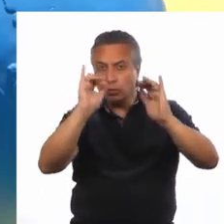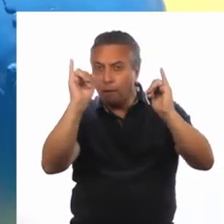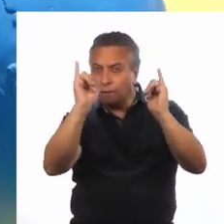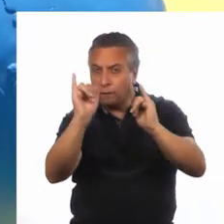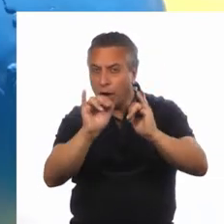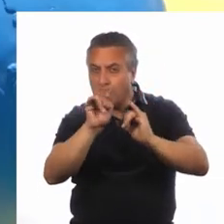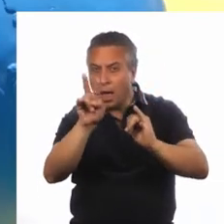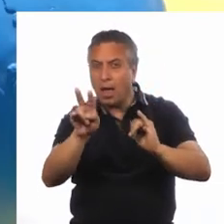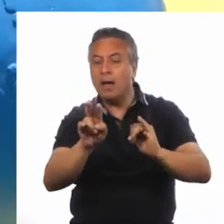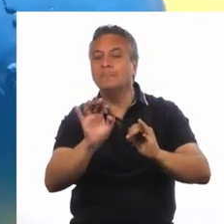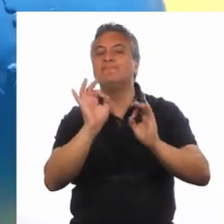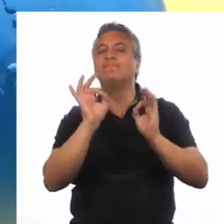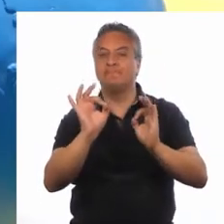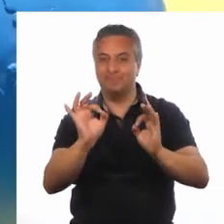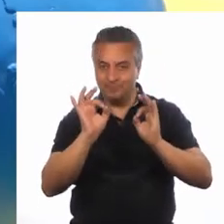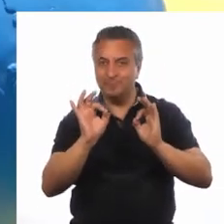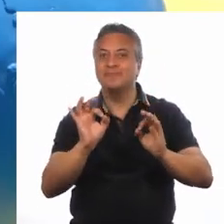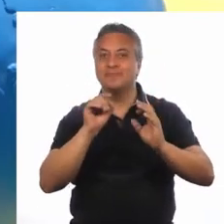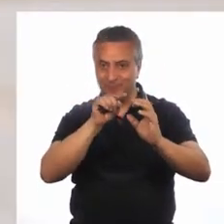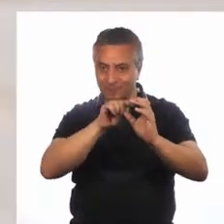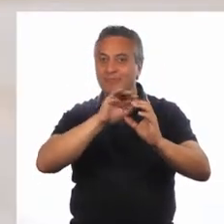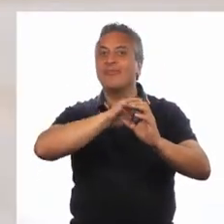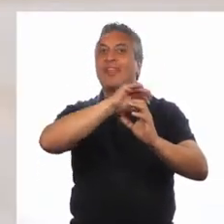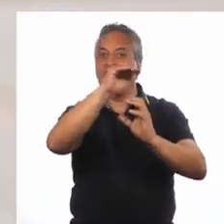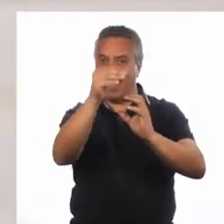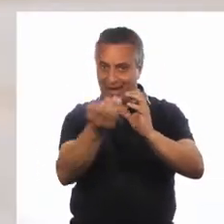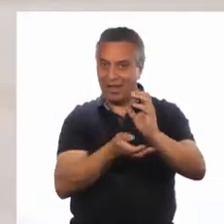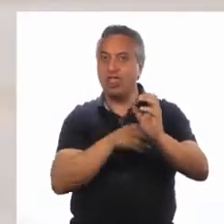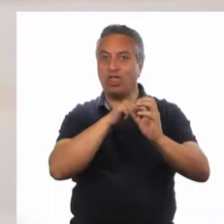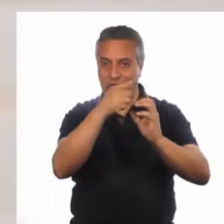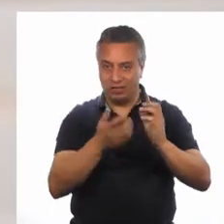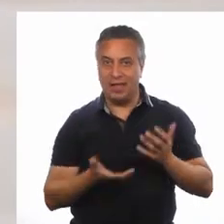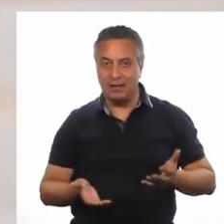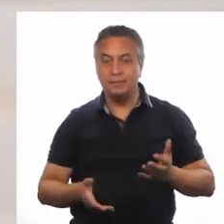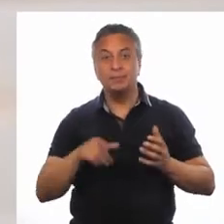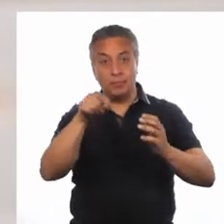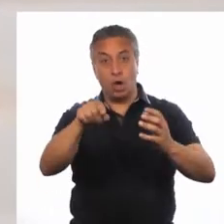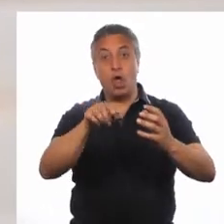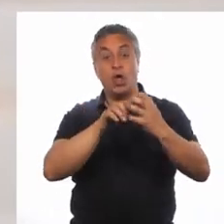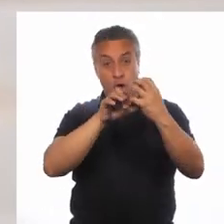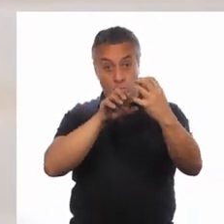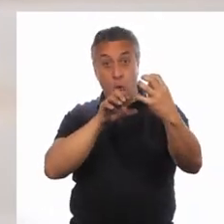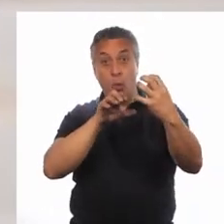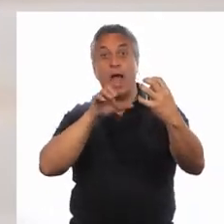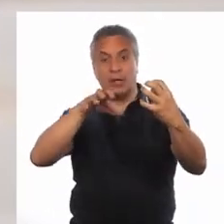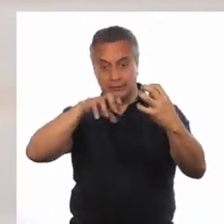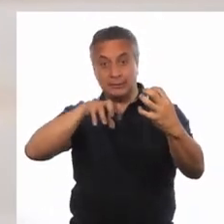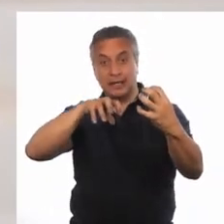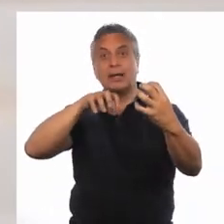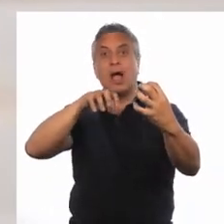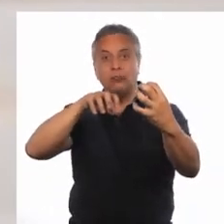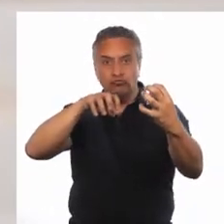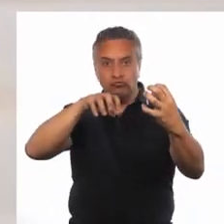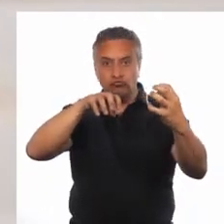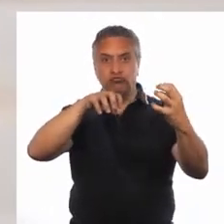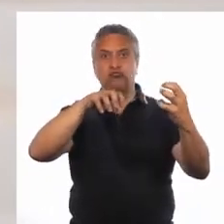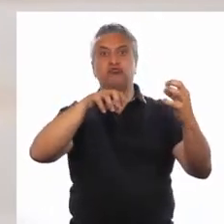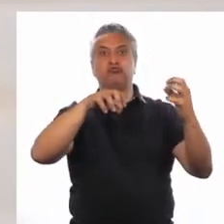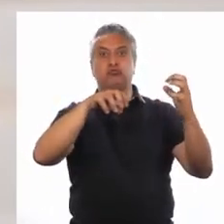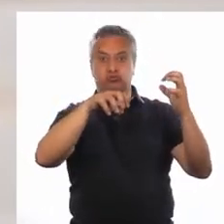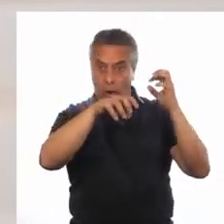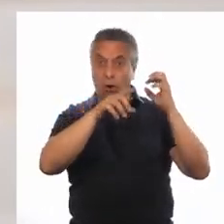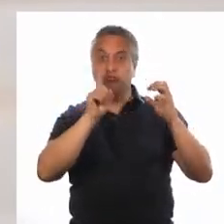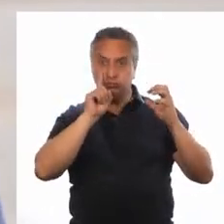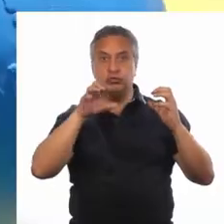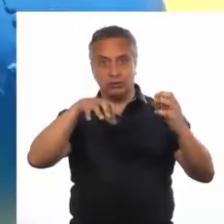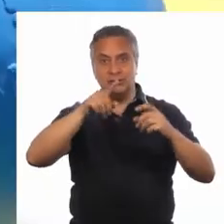notar que efectivamente es una esfera. 2. La luna gira en torno a la Tierra, la orbita. Y lo más